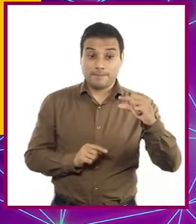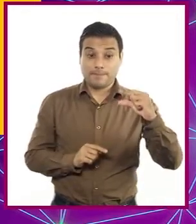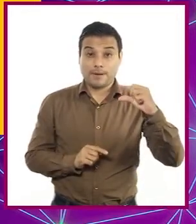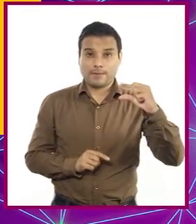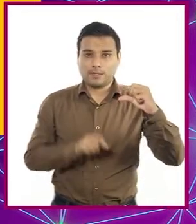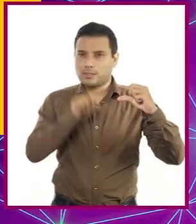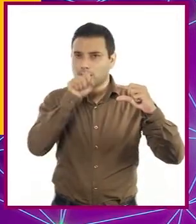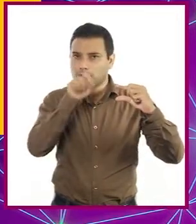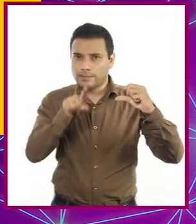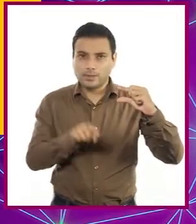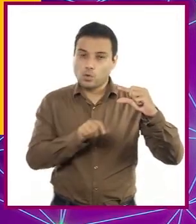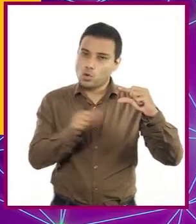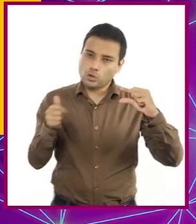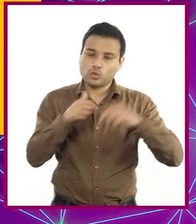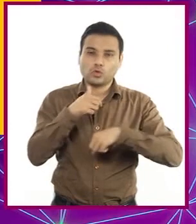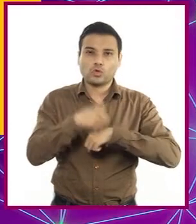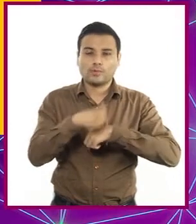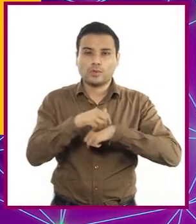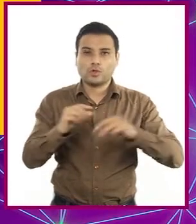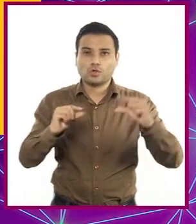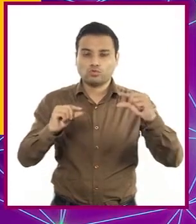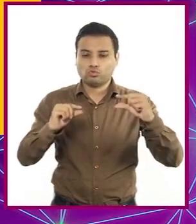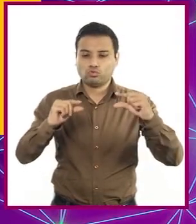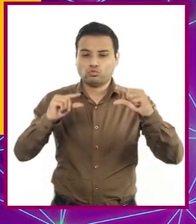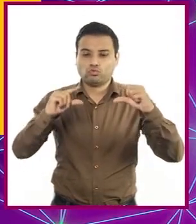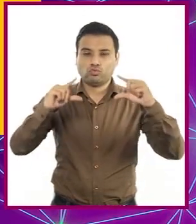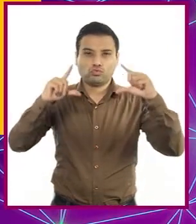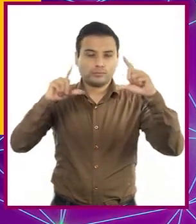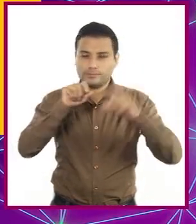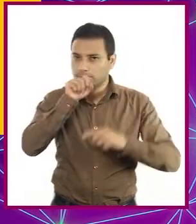variable independiente en la misma proporción.